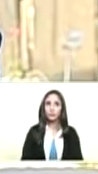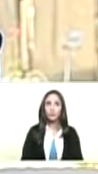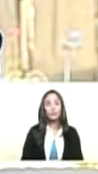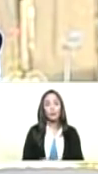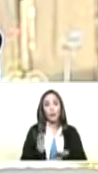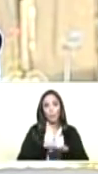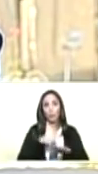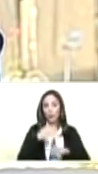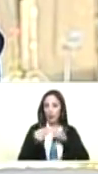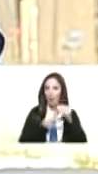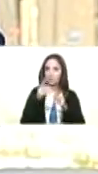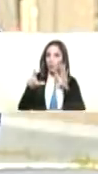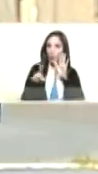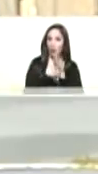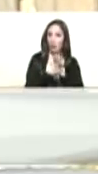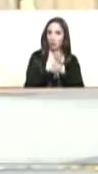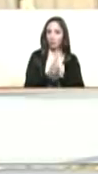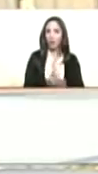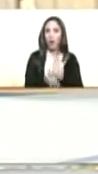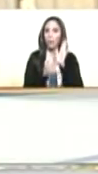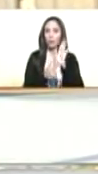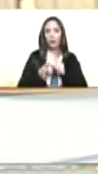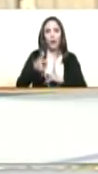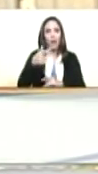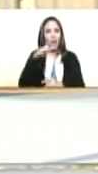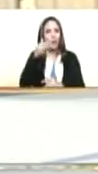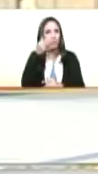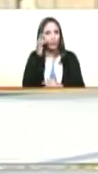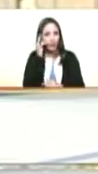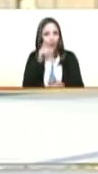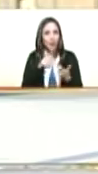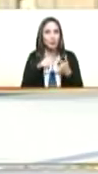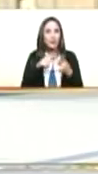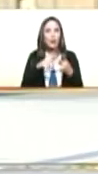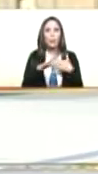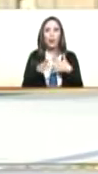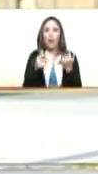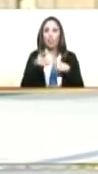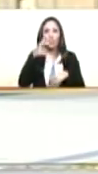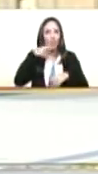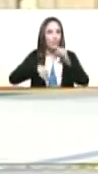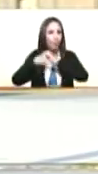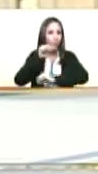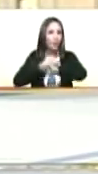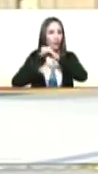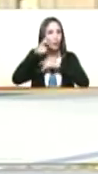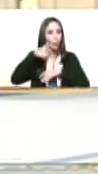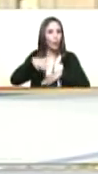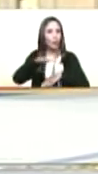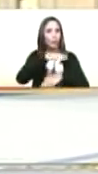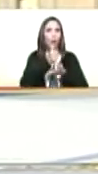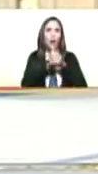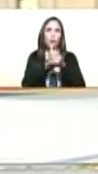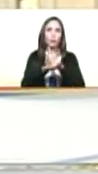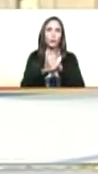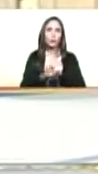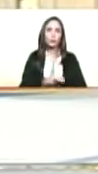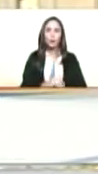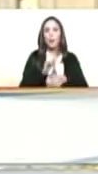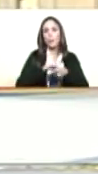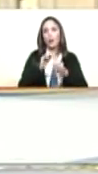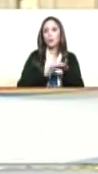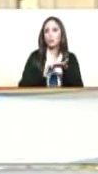hacemos una ley, creamos la figura del fiscal para el combate por la libertad